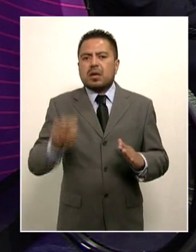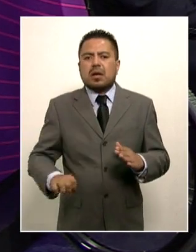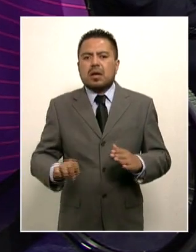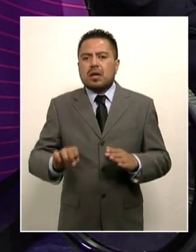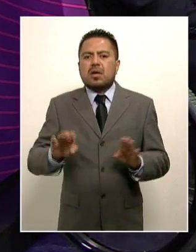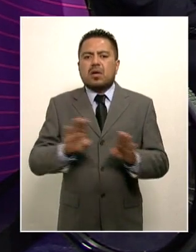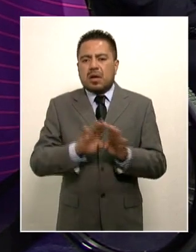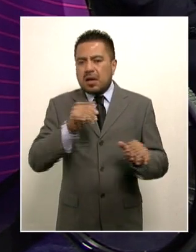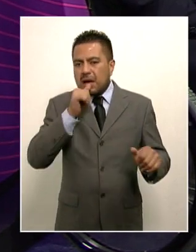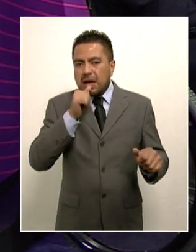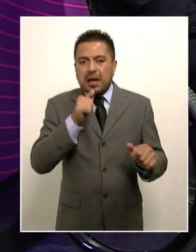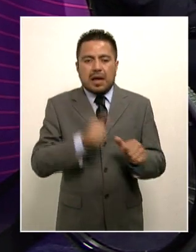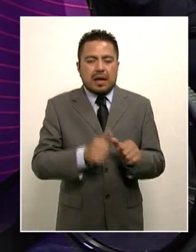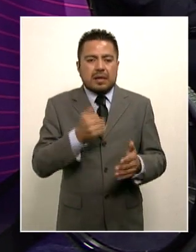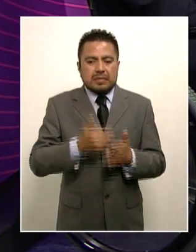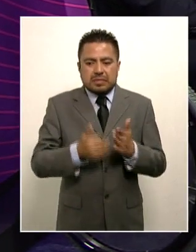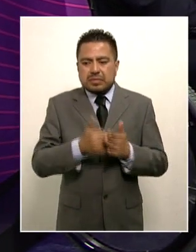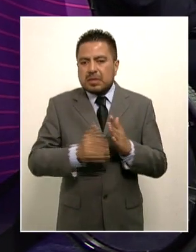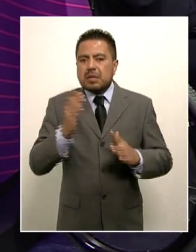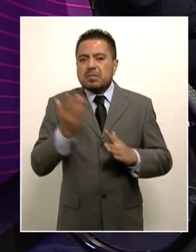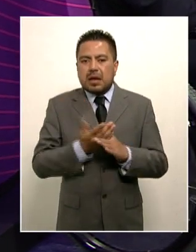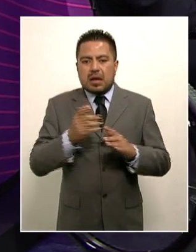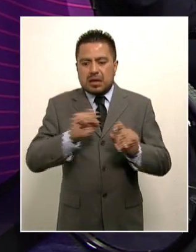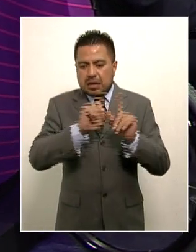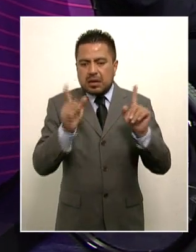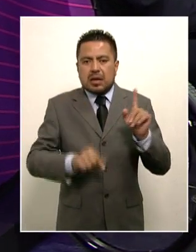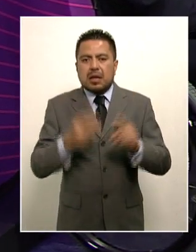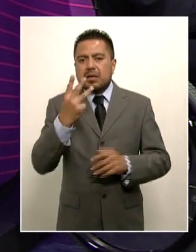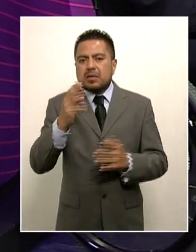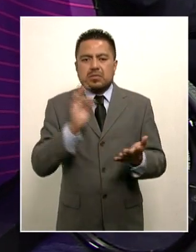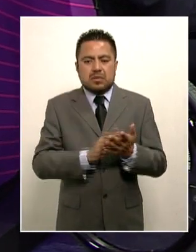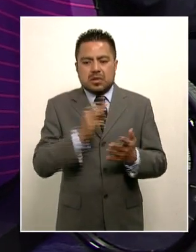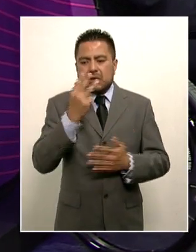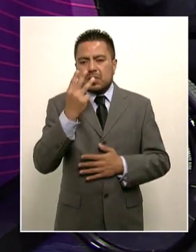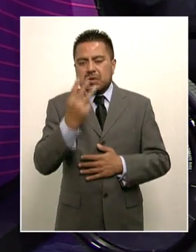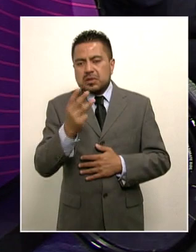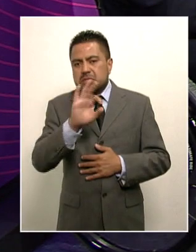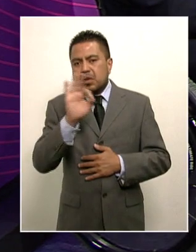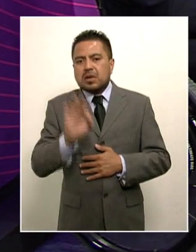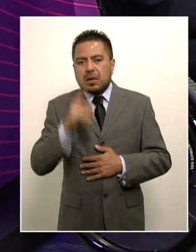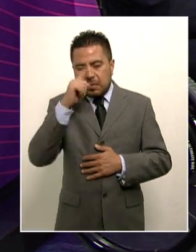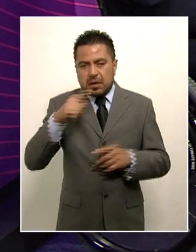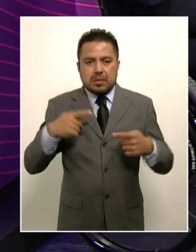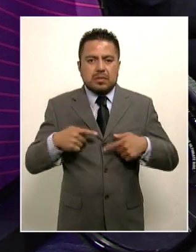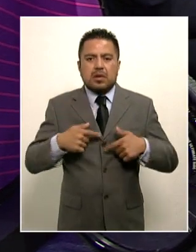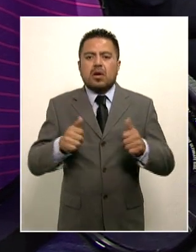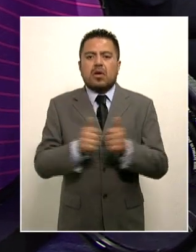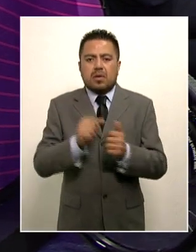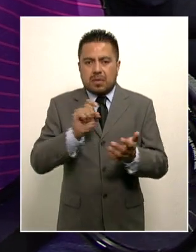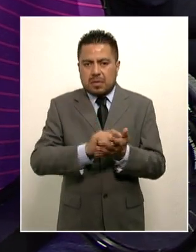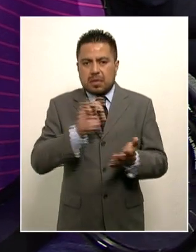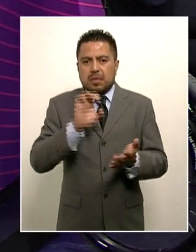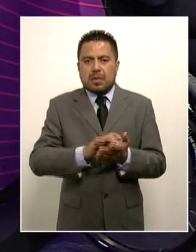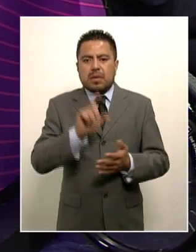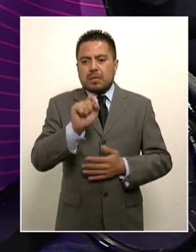del analfabetismo, la media nacional es de 3.3%, para las personas con discapacidad